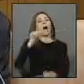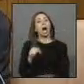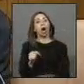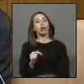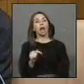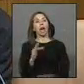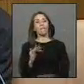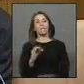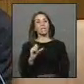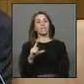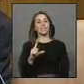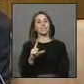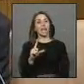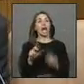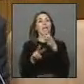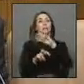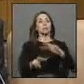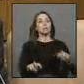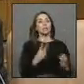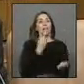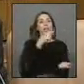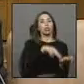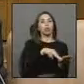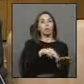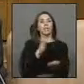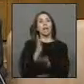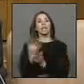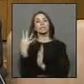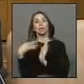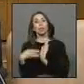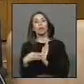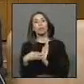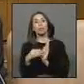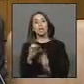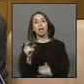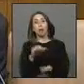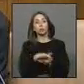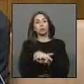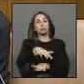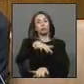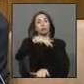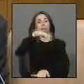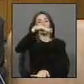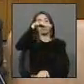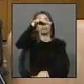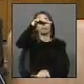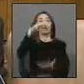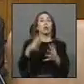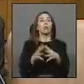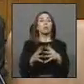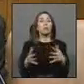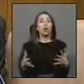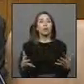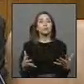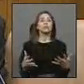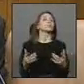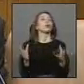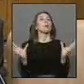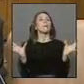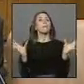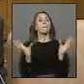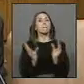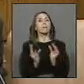investigar entre 2.000 a 4.000 causas y eso ha derivado también en una menor